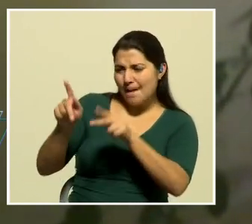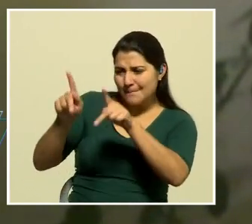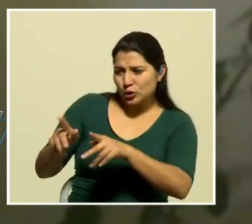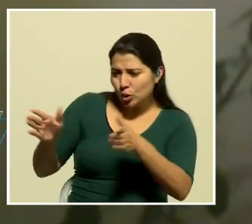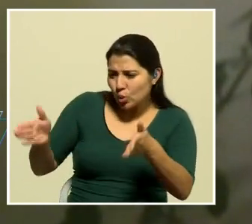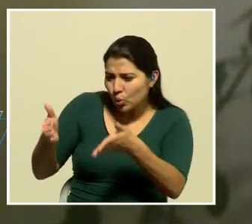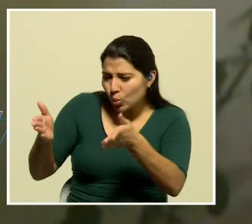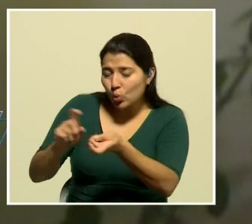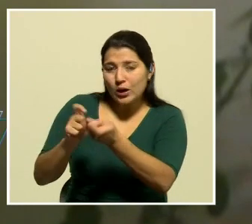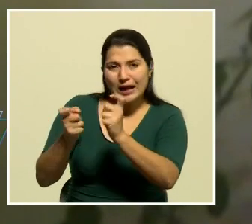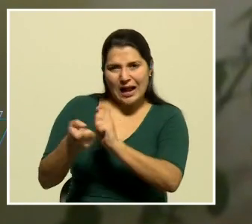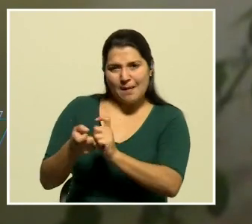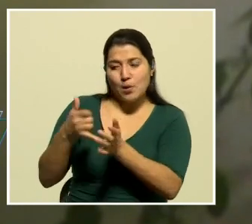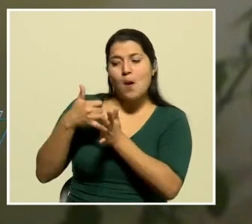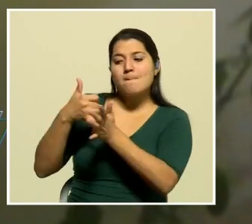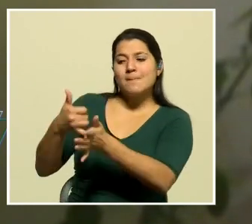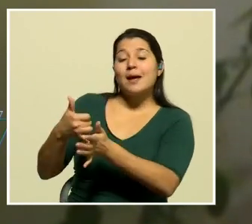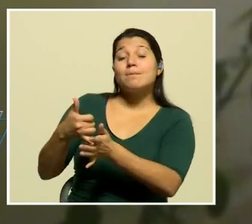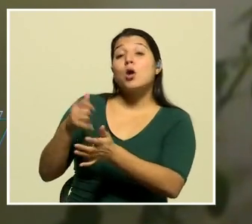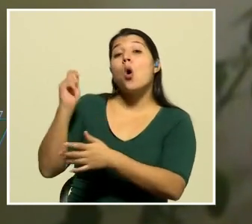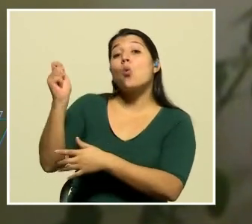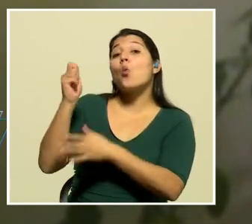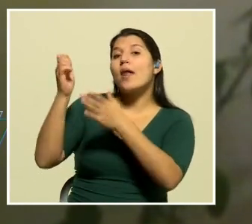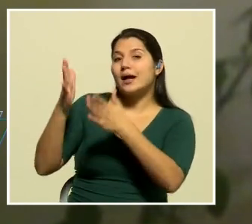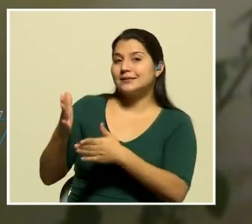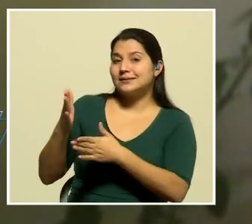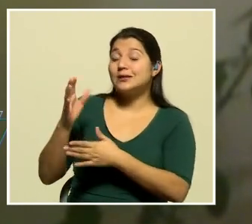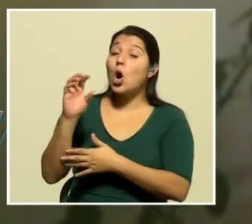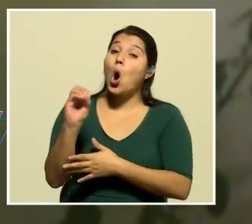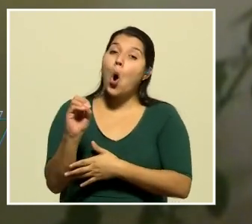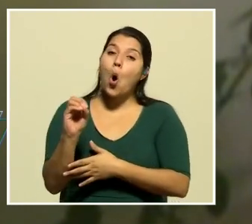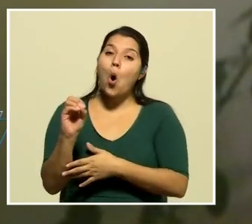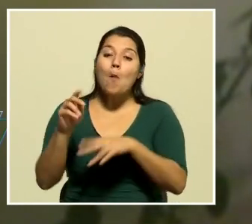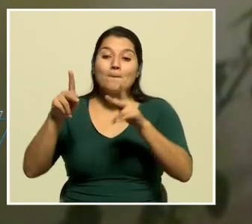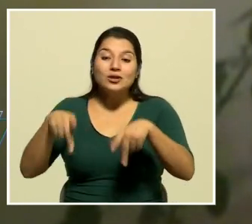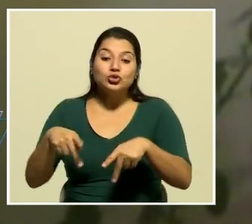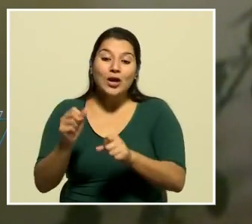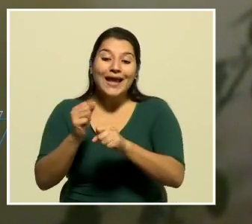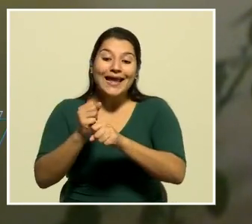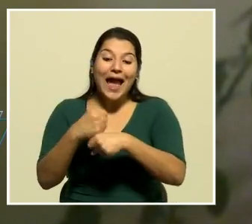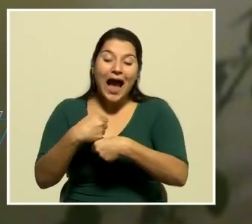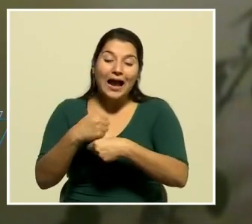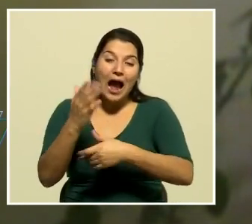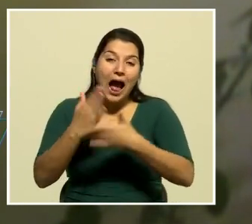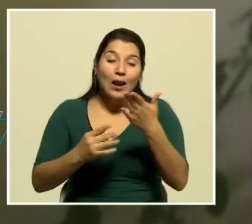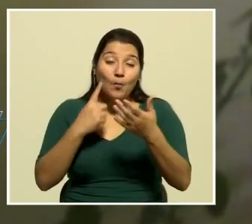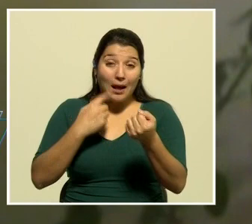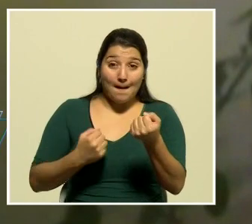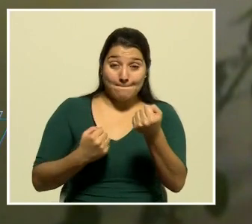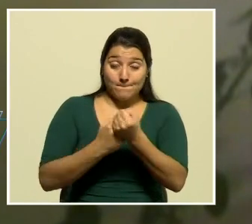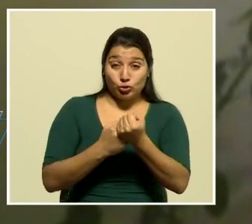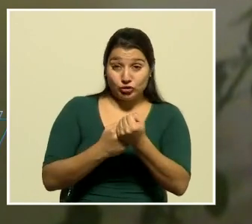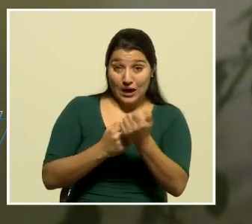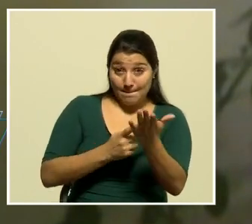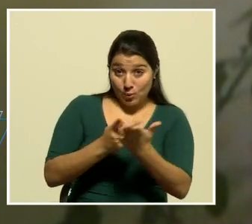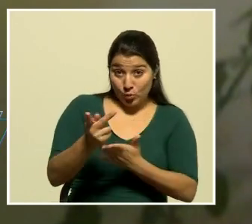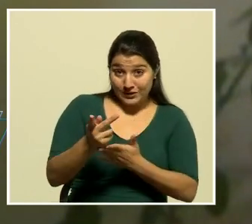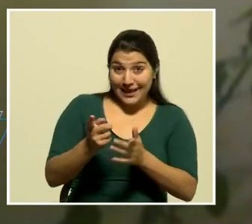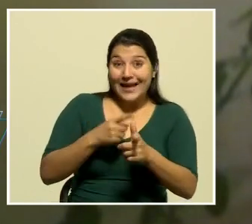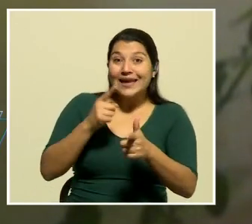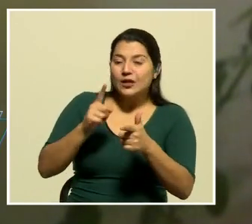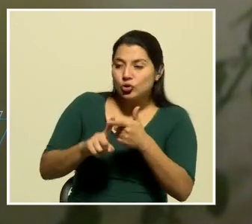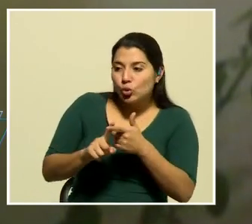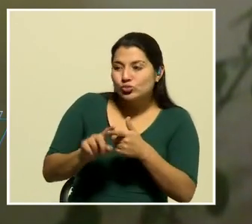las emprendedoras guanacastecas o no, pero que estén haciendo algo por la provincia. Y esos son el tipo de actividades